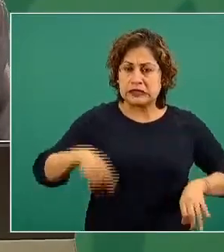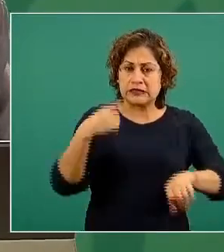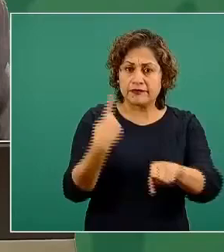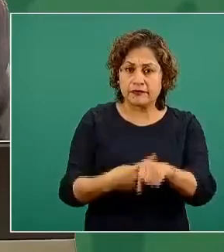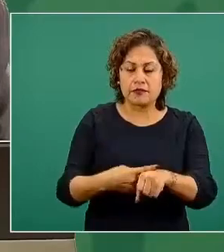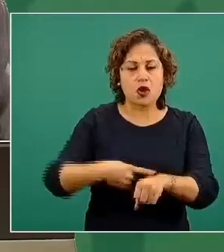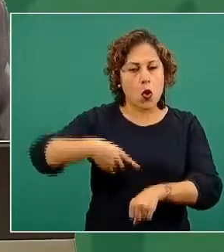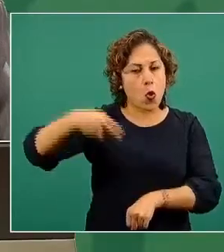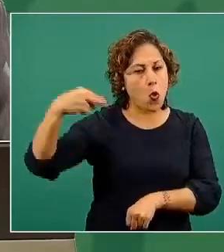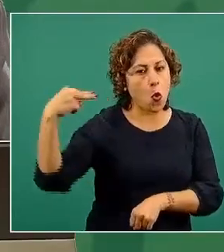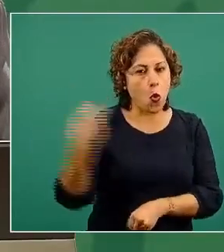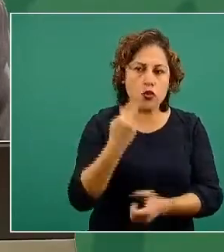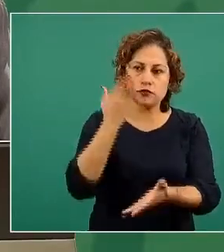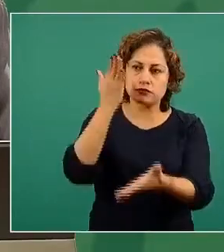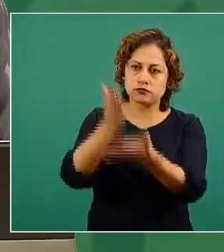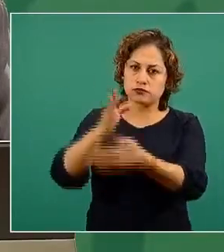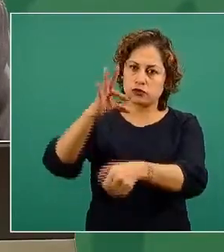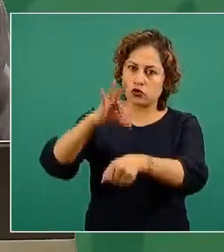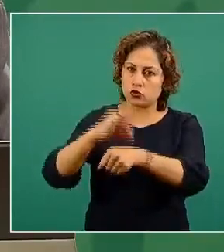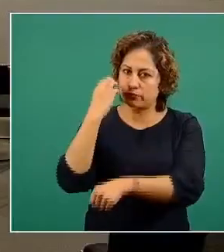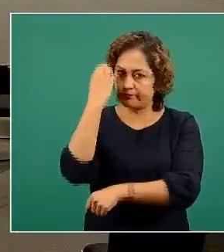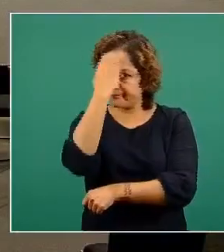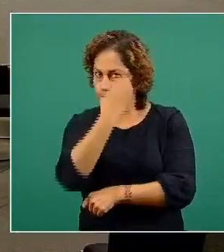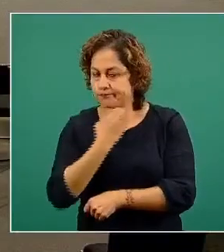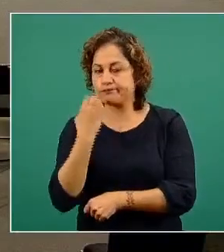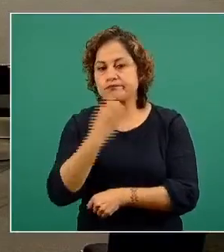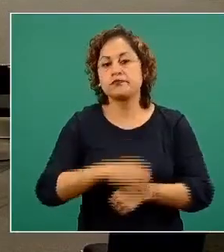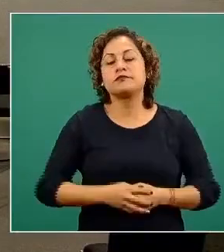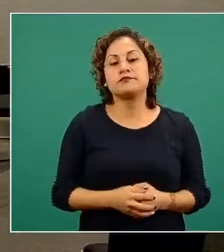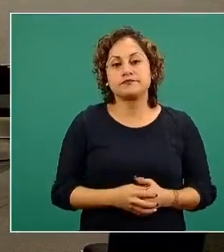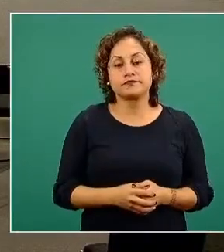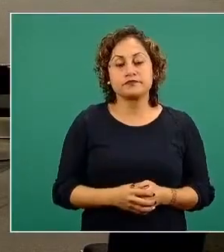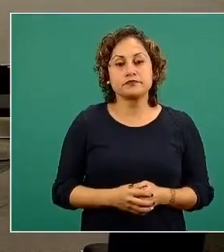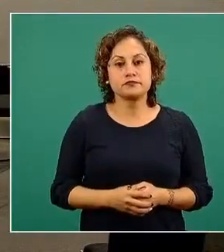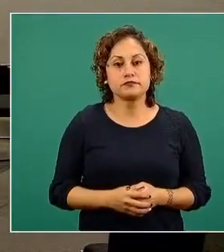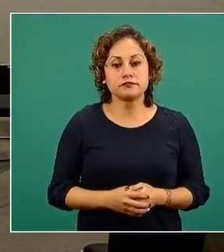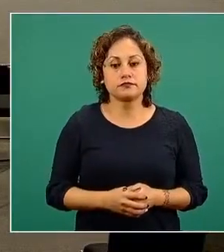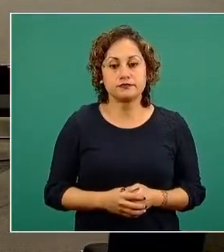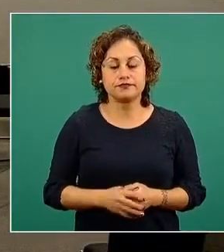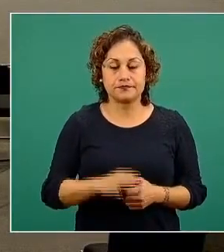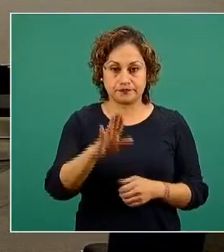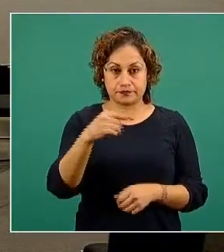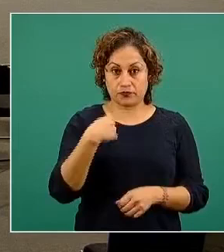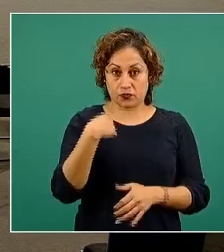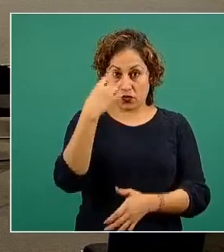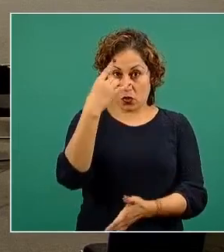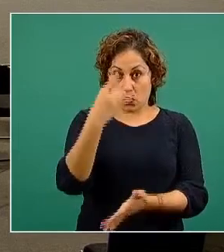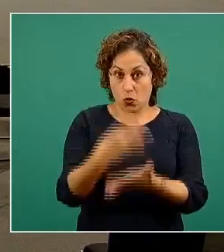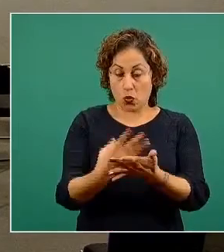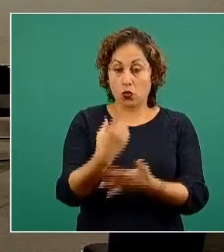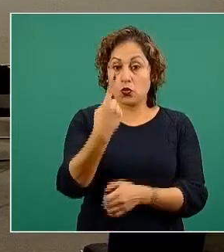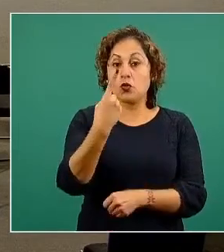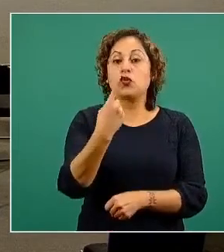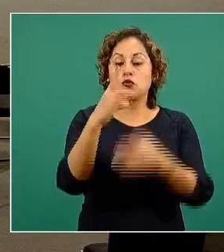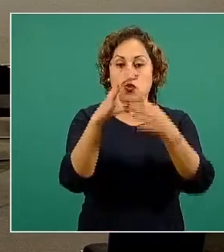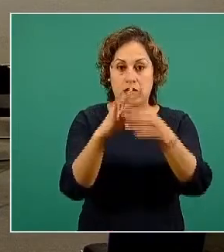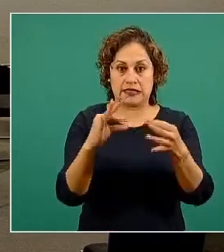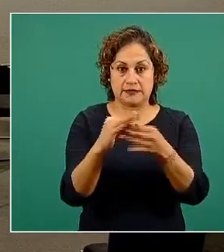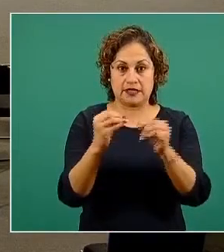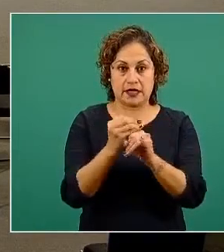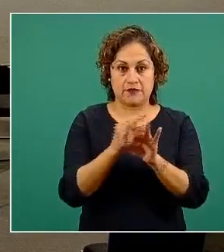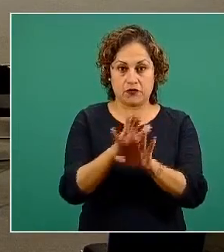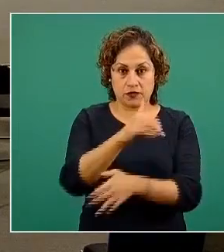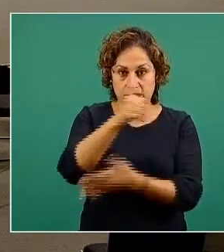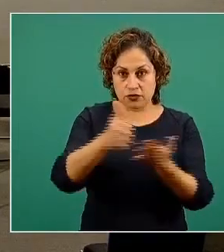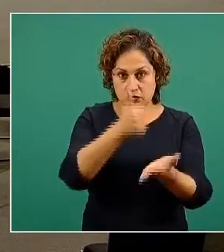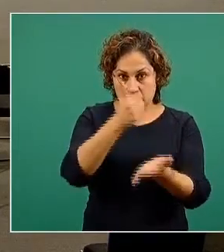obligatoria esta evaluación por un médico. Nada más quisiera solo clarificarle el dato de la Ciudad de